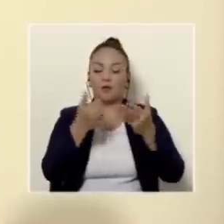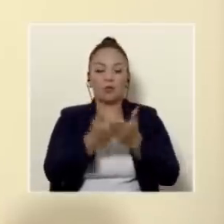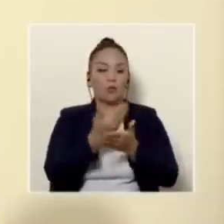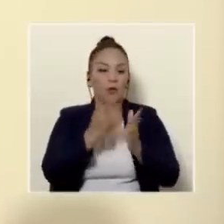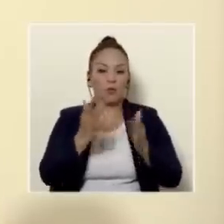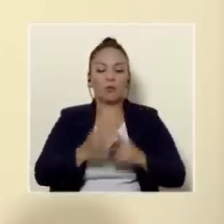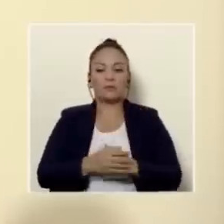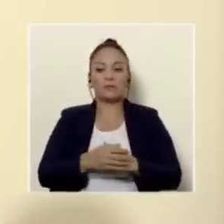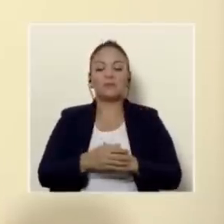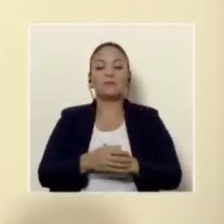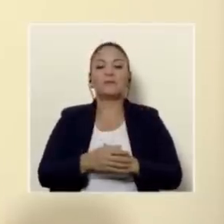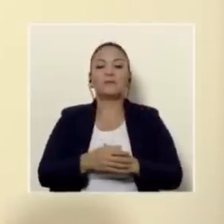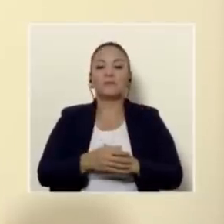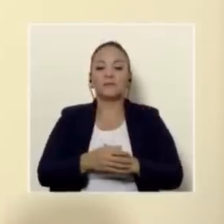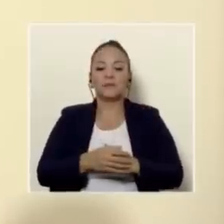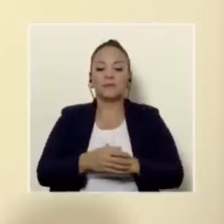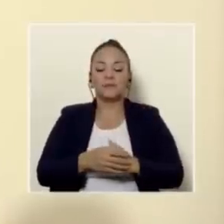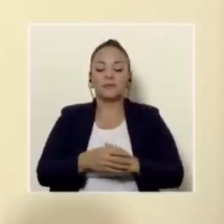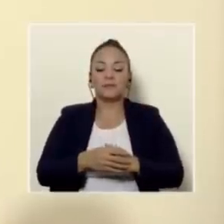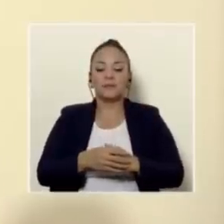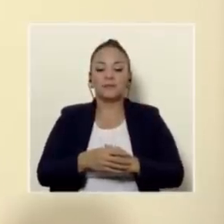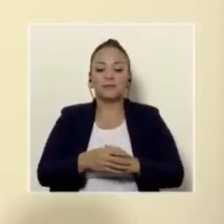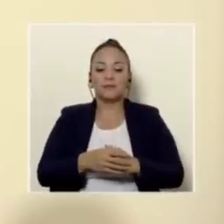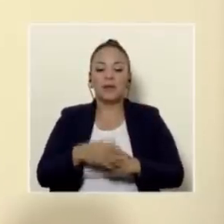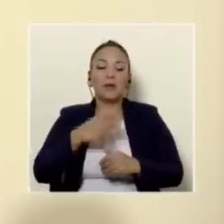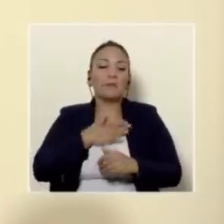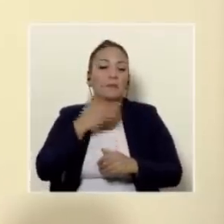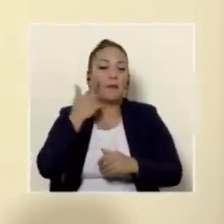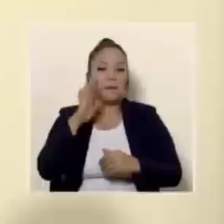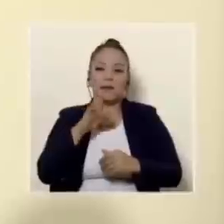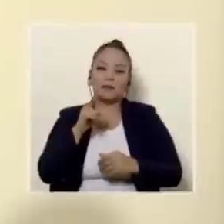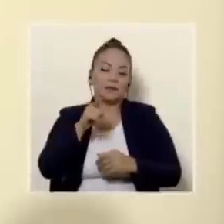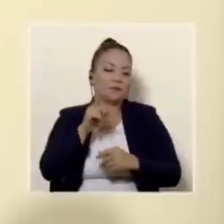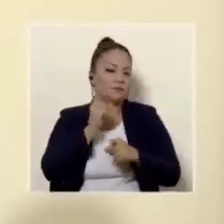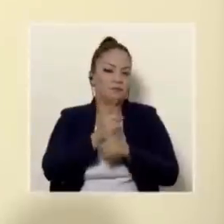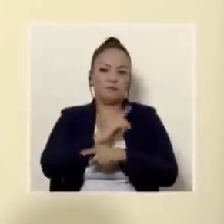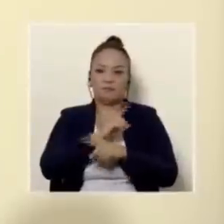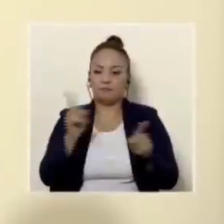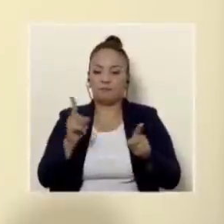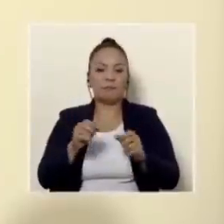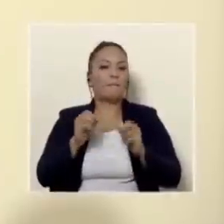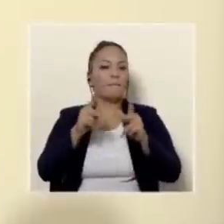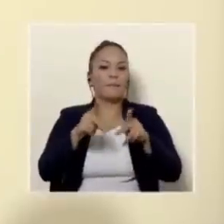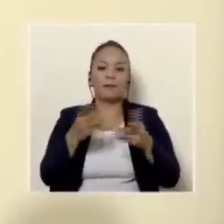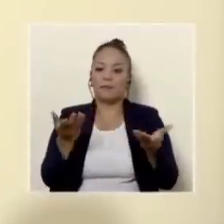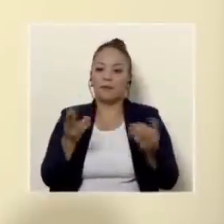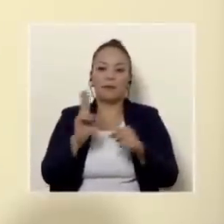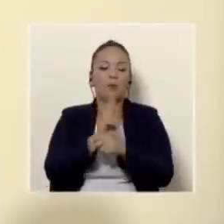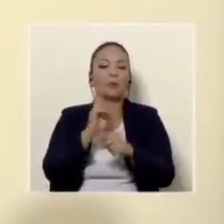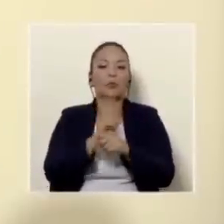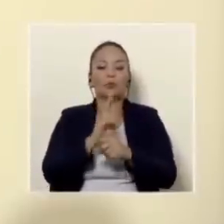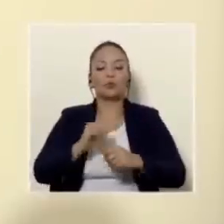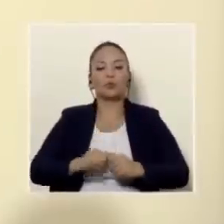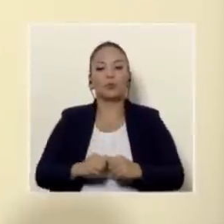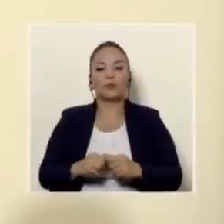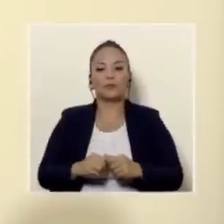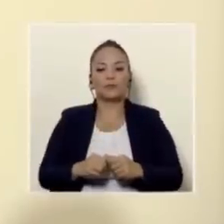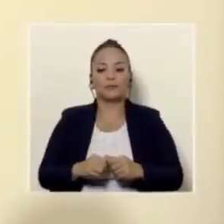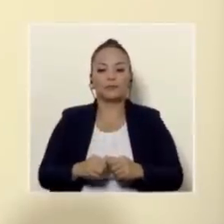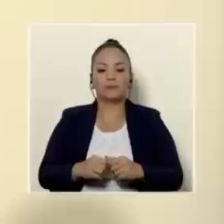nuevos. A mí me parece que es inapropiado permitir el uso